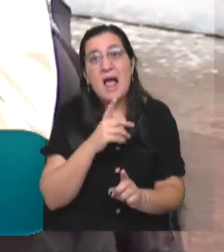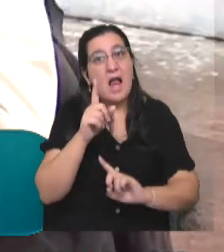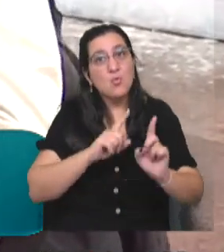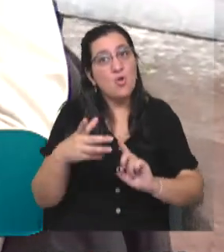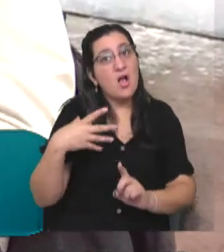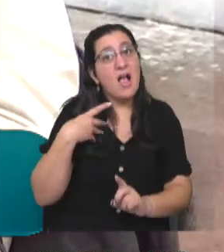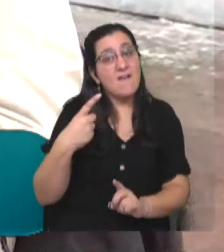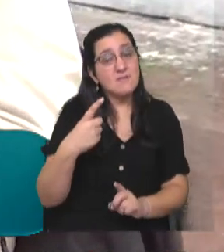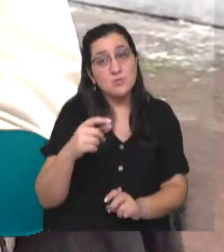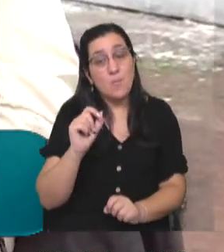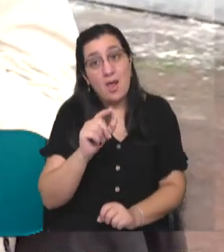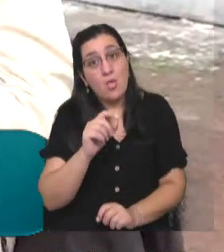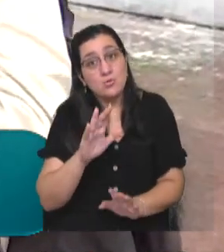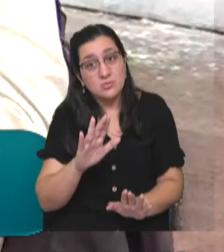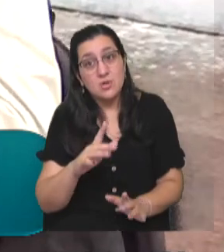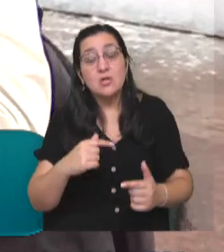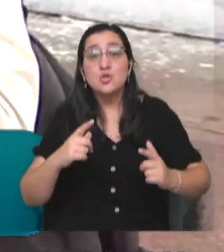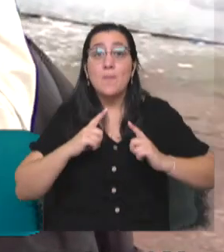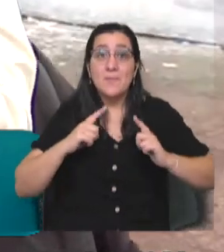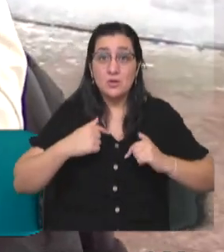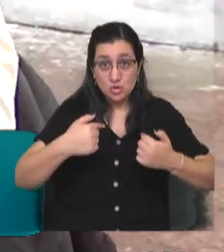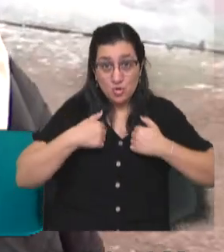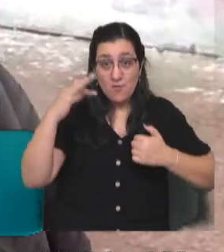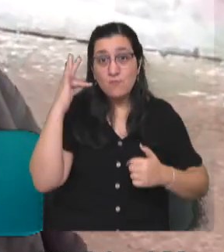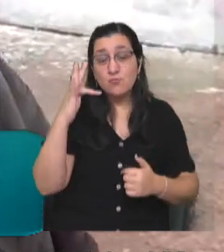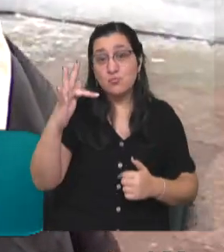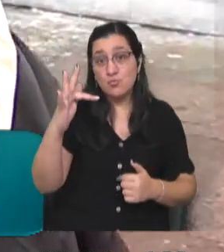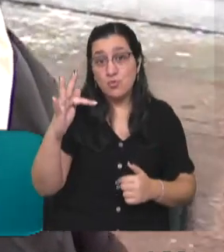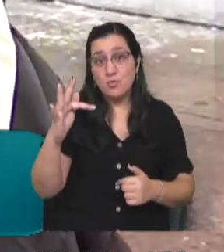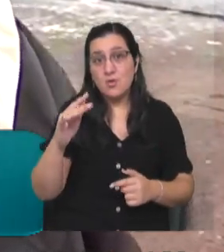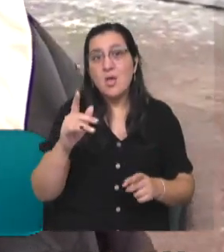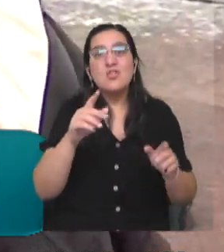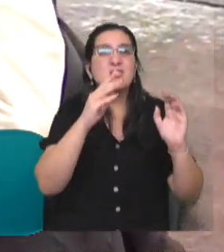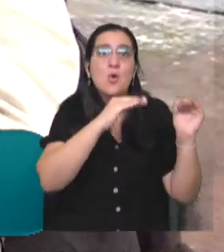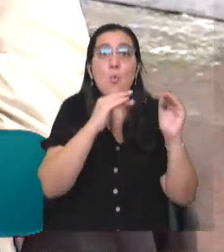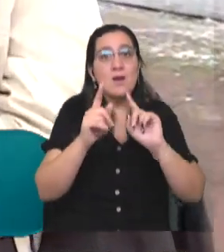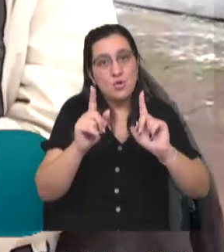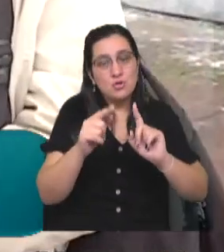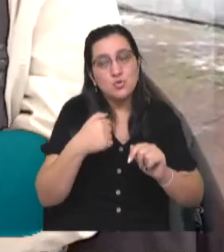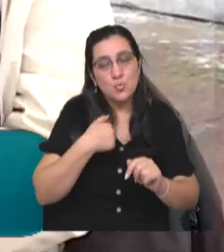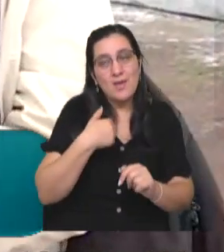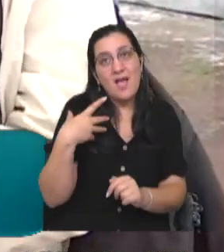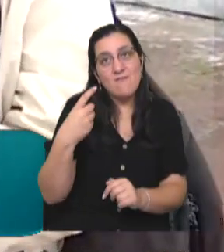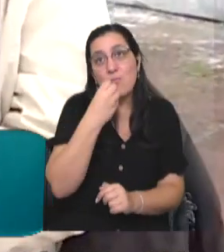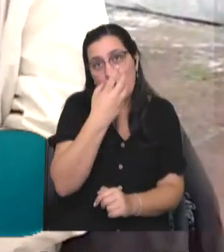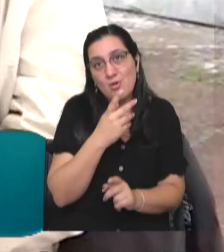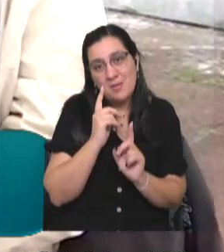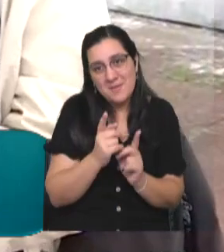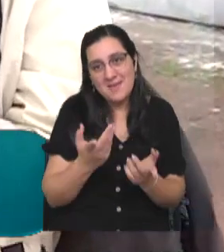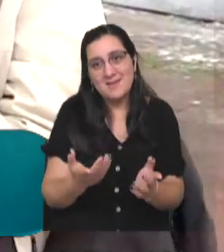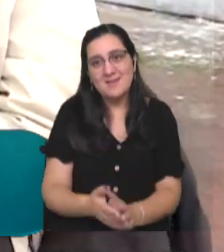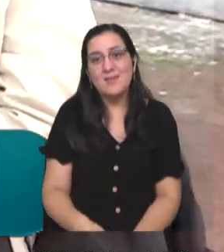los empleados, así de... O sea, espero que yo en un futuro cuando... No todos son iguales igual, ¿viste? Yo he tenido muy buenos jefes, obvio. Y también lo dije. Sí, obvio,